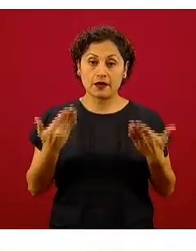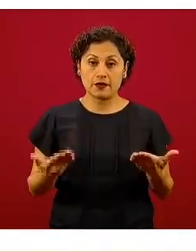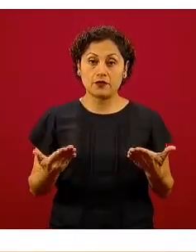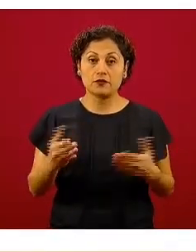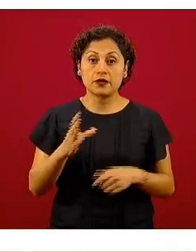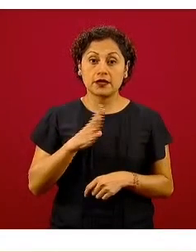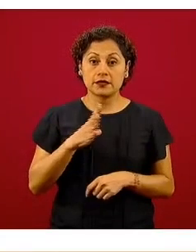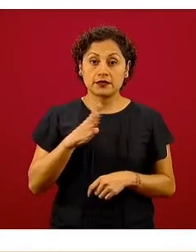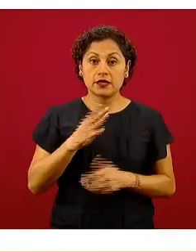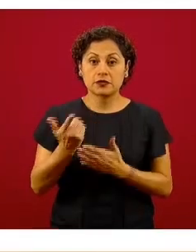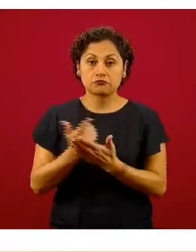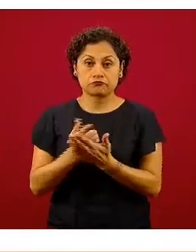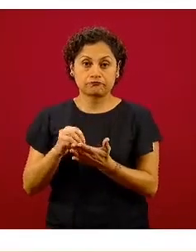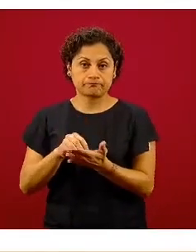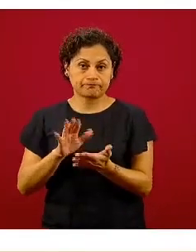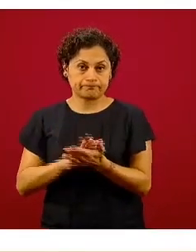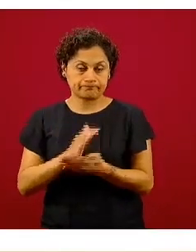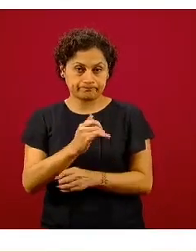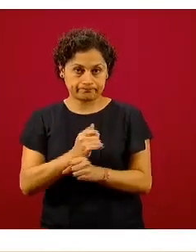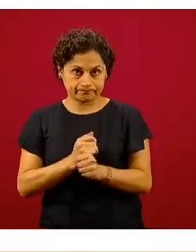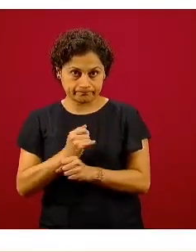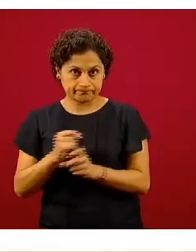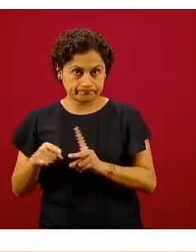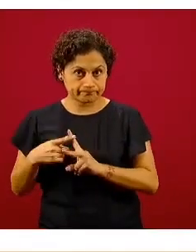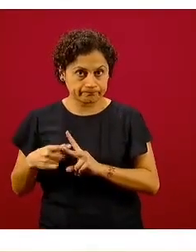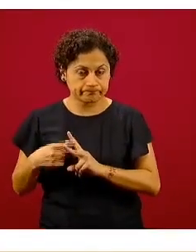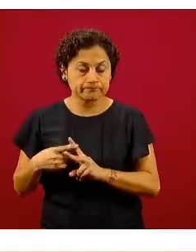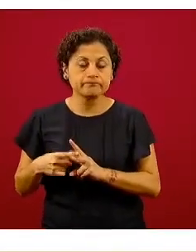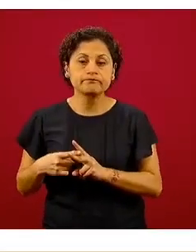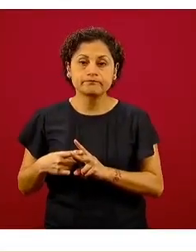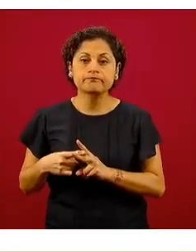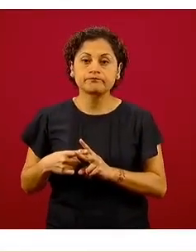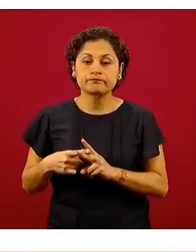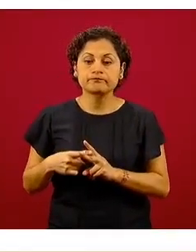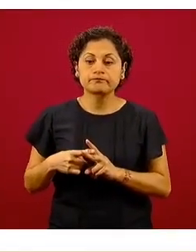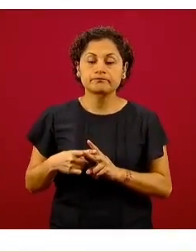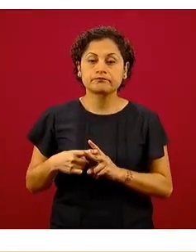se emitieron, se tiene un número actualizado de